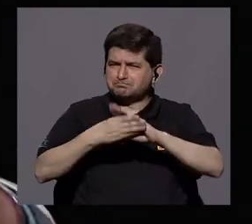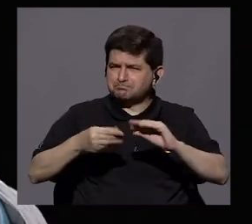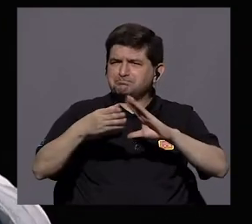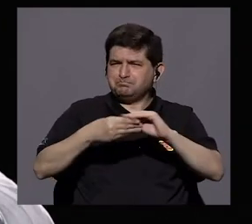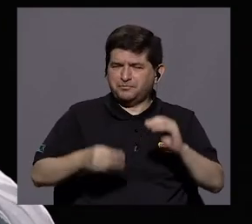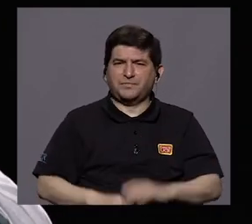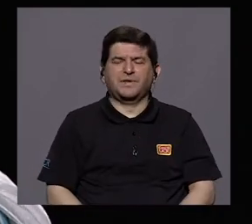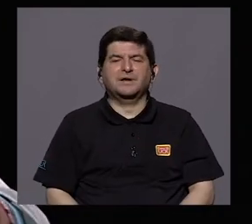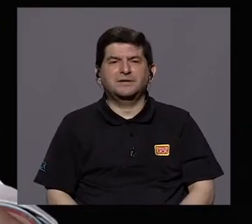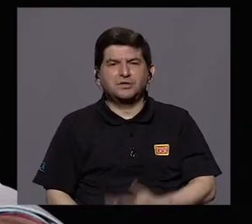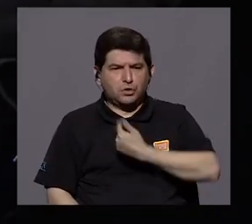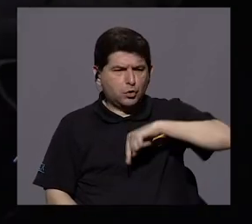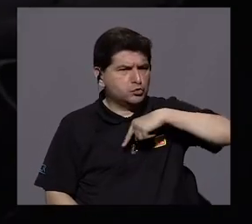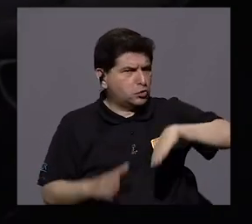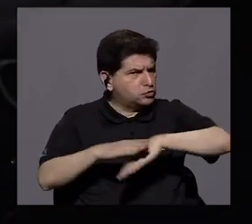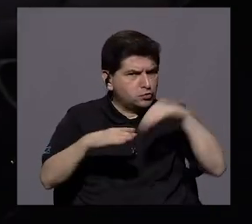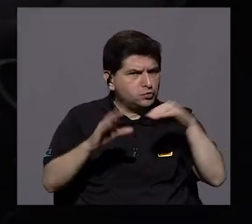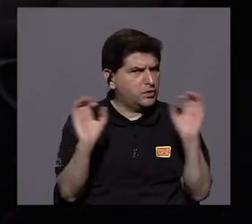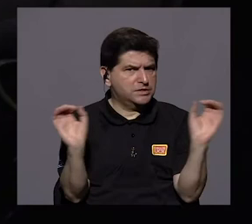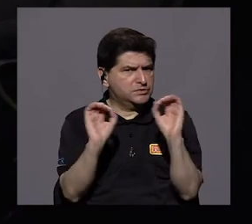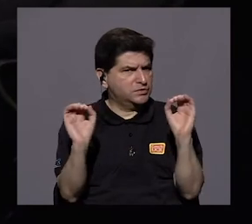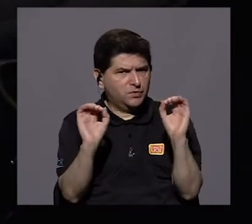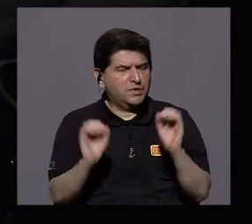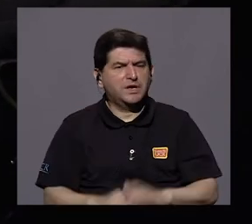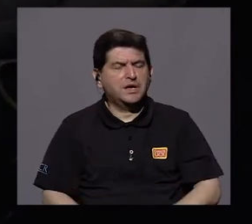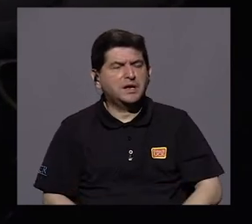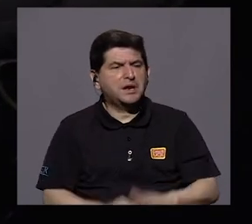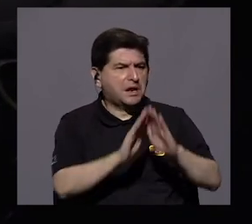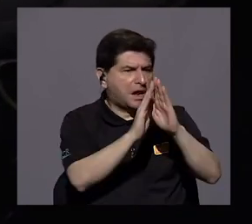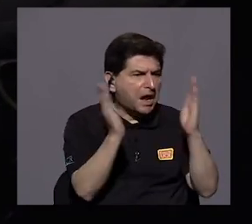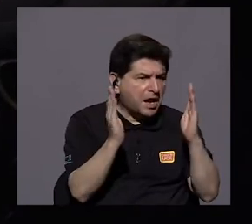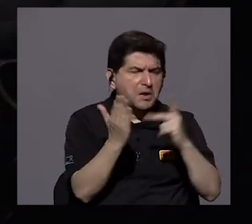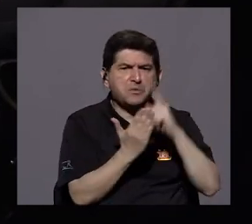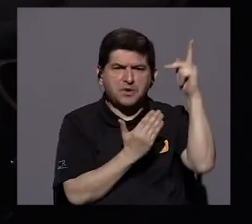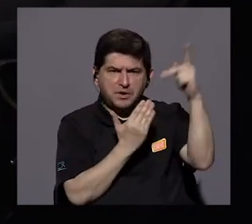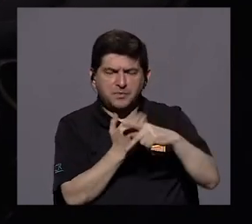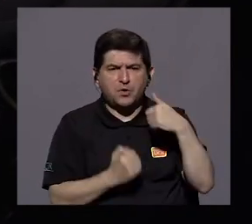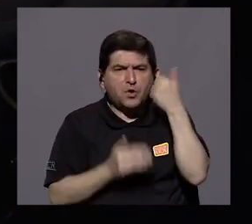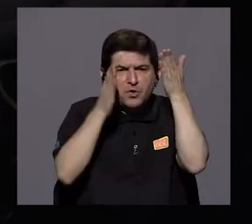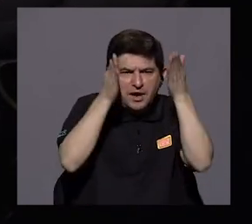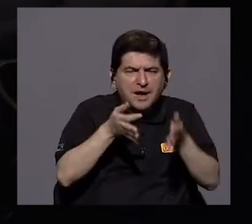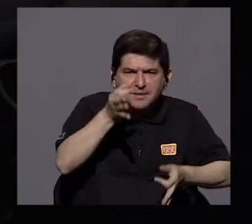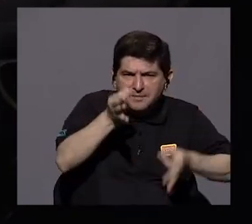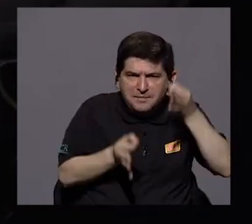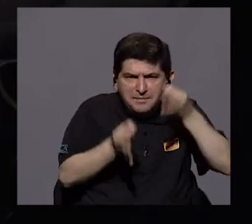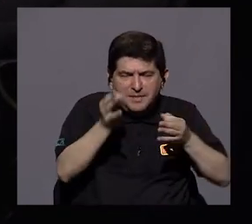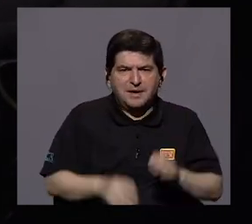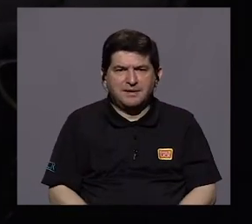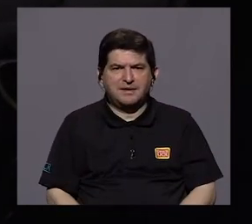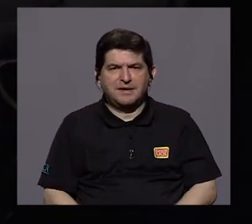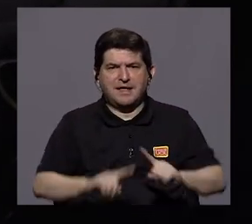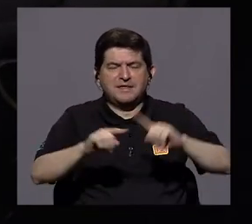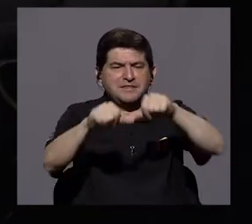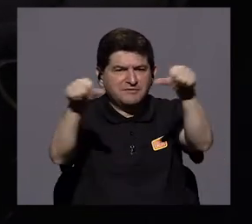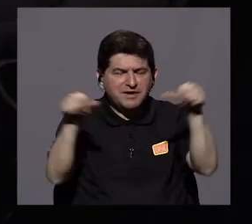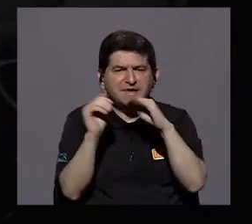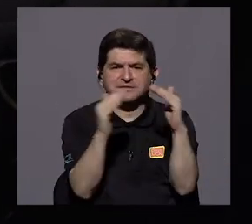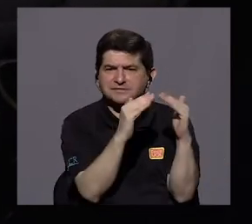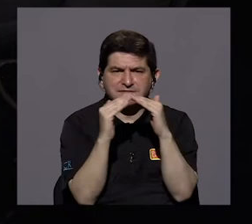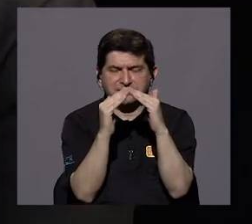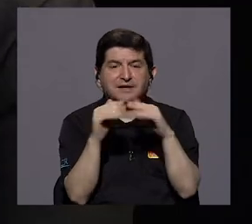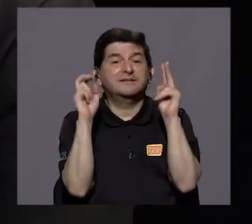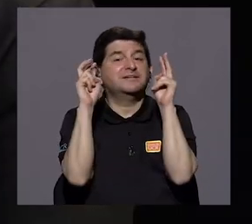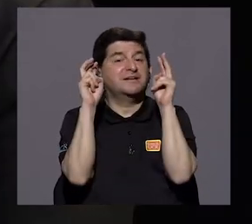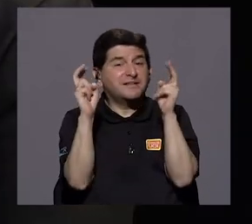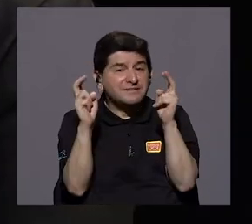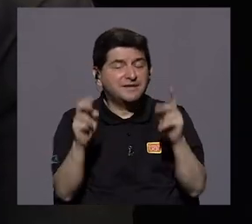Cuénteme por qué no... No hemos excluido la posibilidad de ir abriendo el programa de facilitadores judiciales en zonas urbanas.